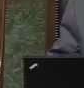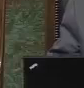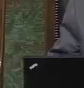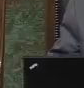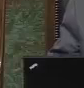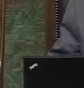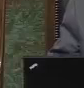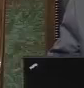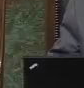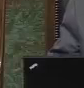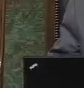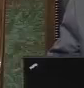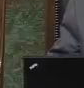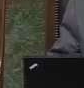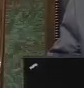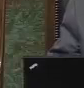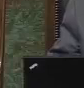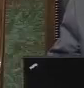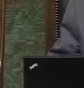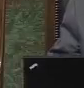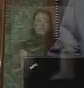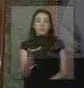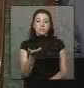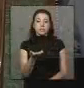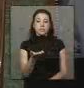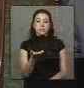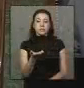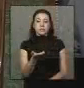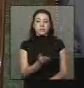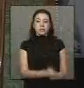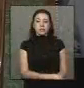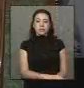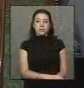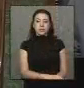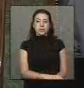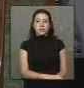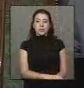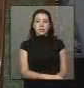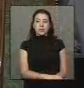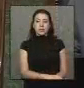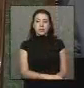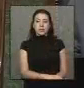Silencio, por favor. Tiene la palabra, silencio. Tiene la palabra hasta por un minuto.